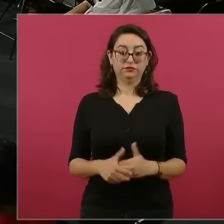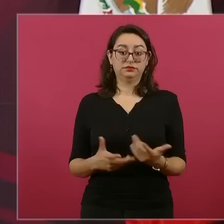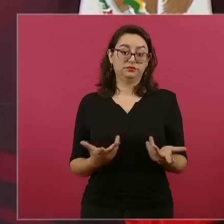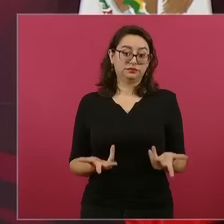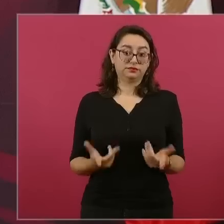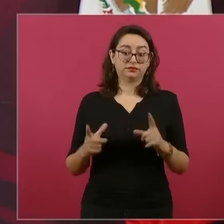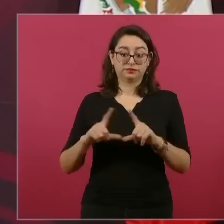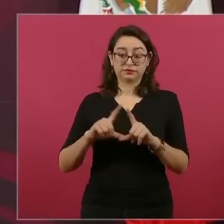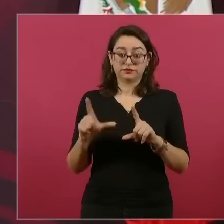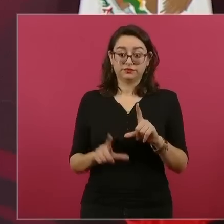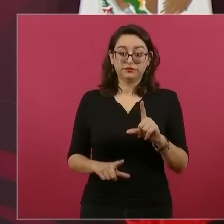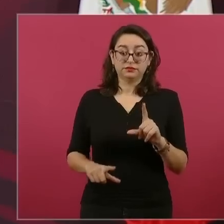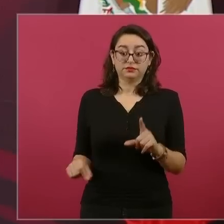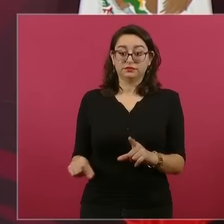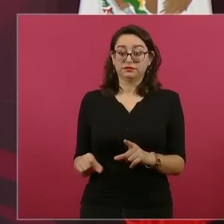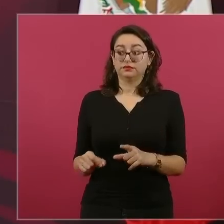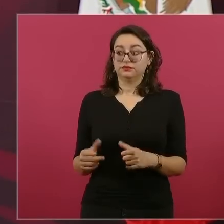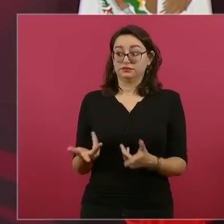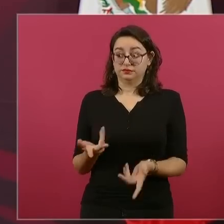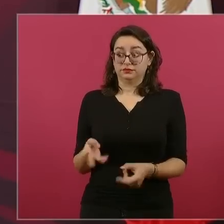ventajas.